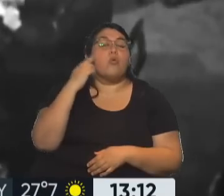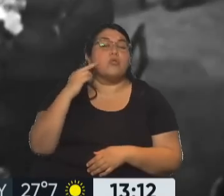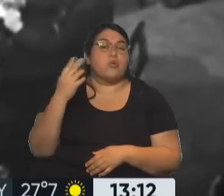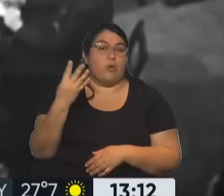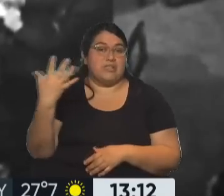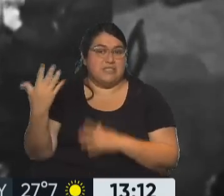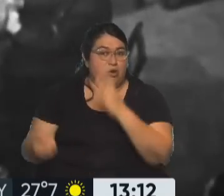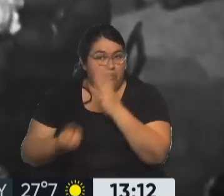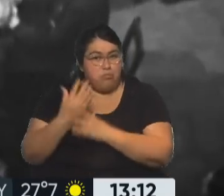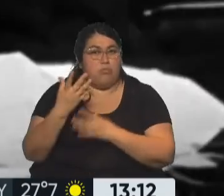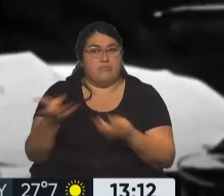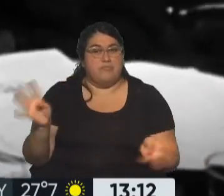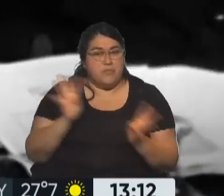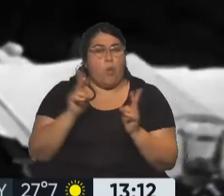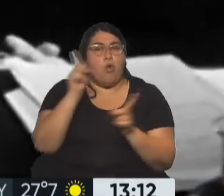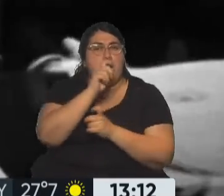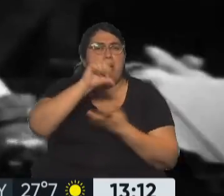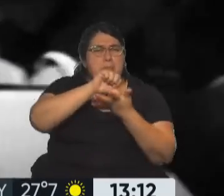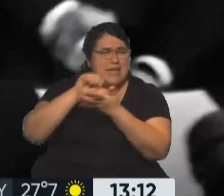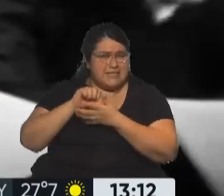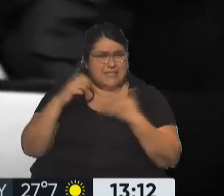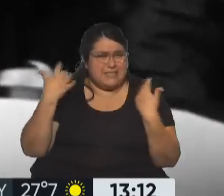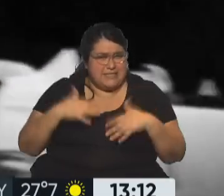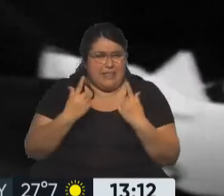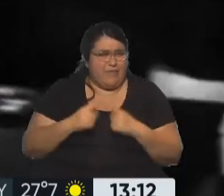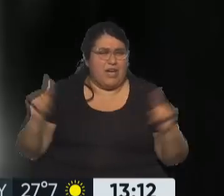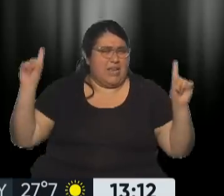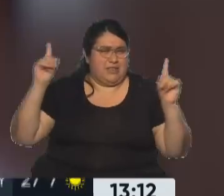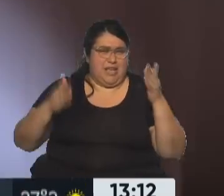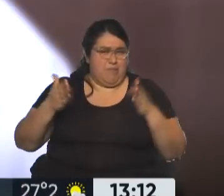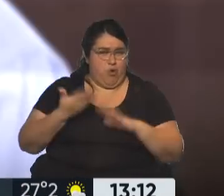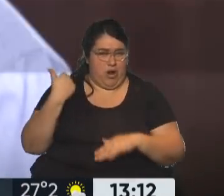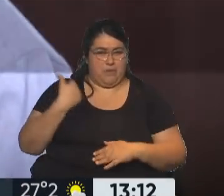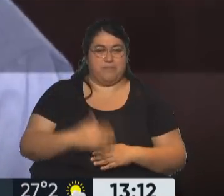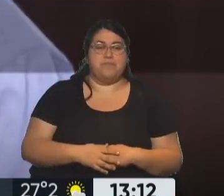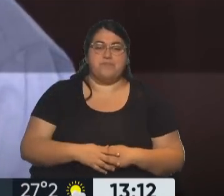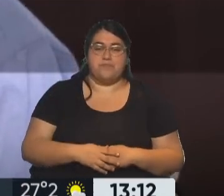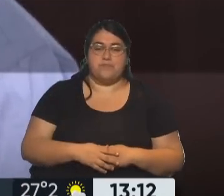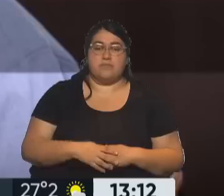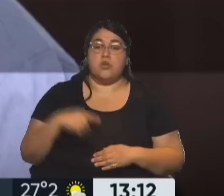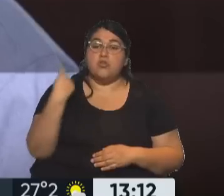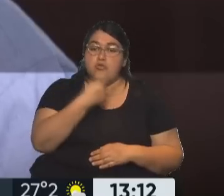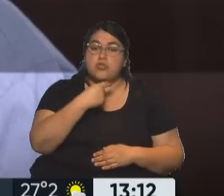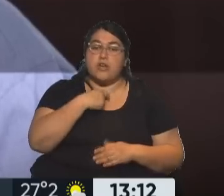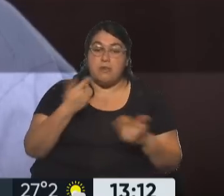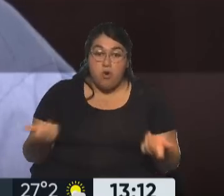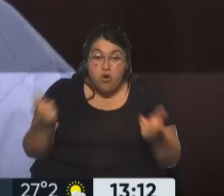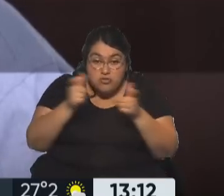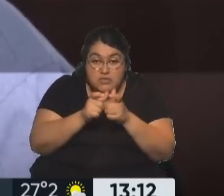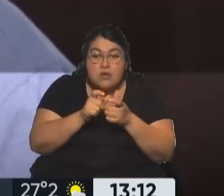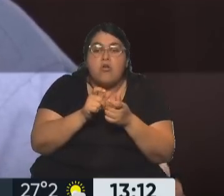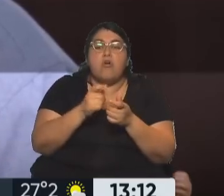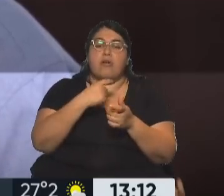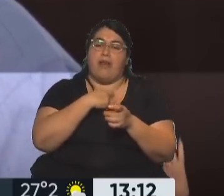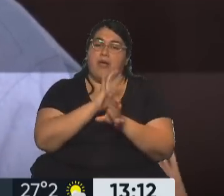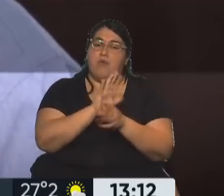Mundial, en un contexto geopolítico completamente diferente. A gente quer renovar o Conselho de Segurança da ONU,